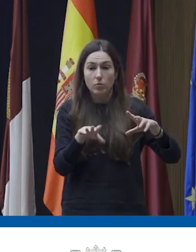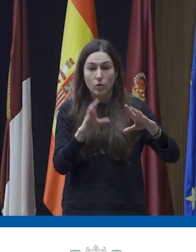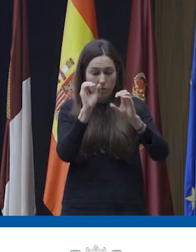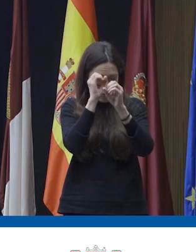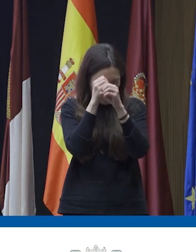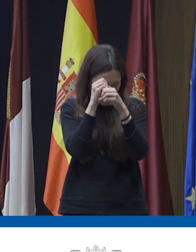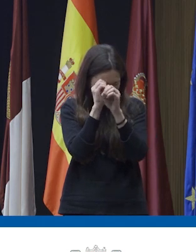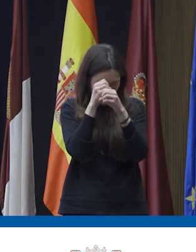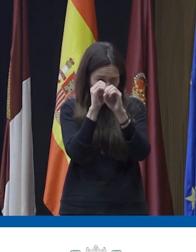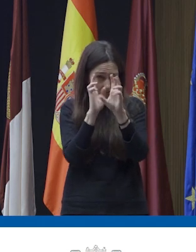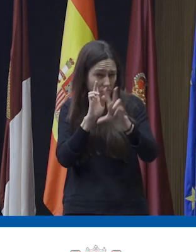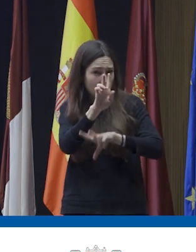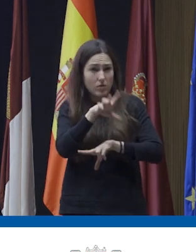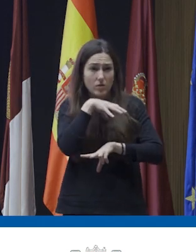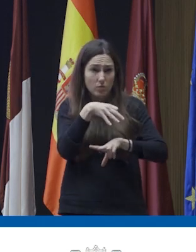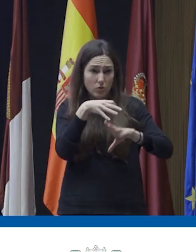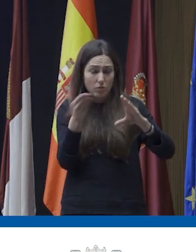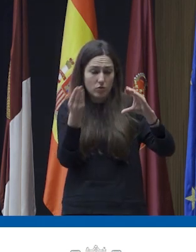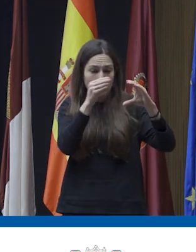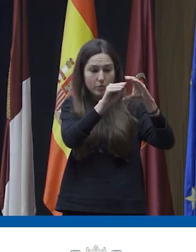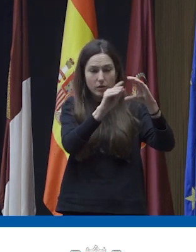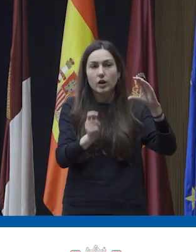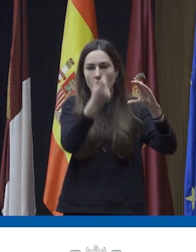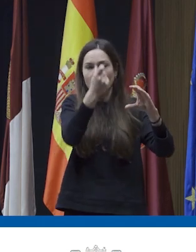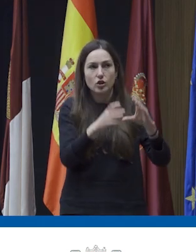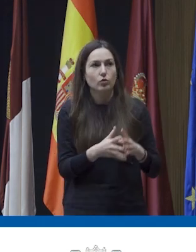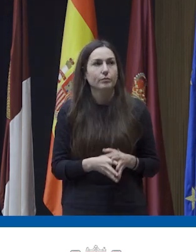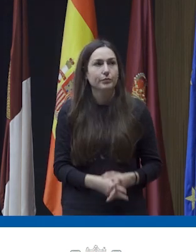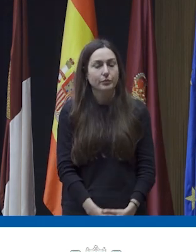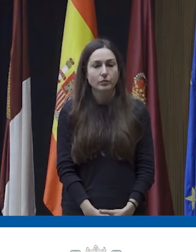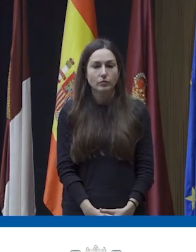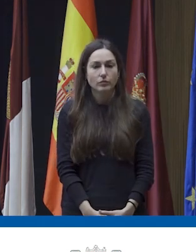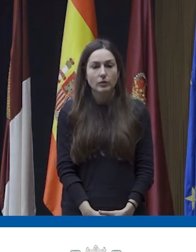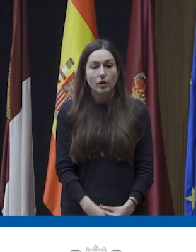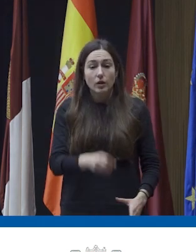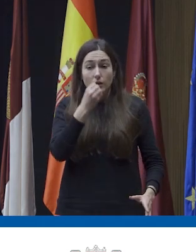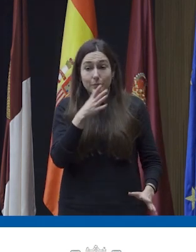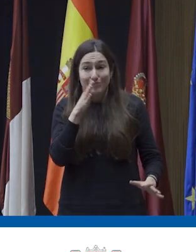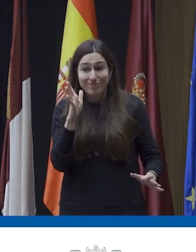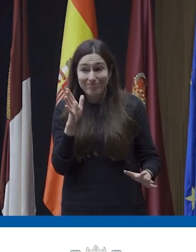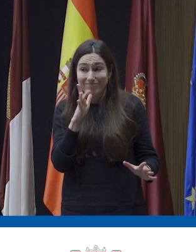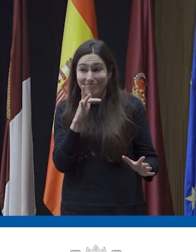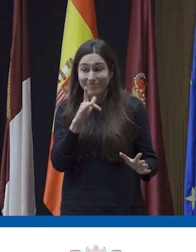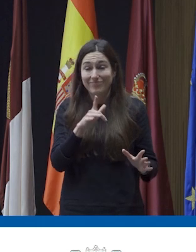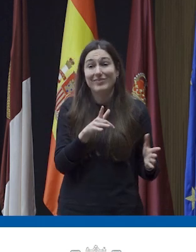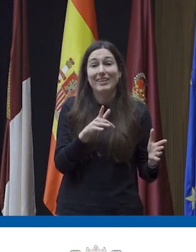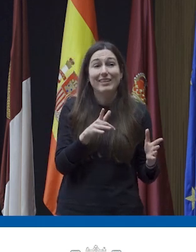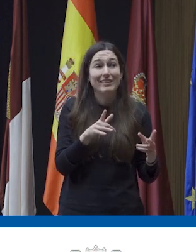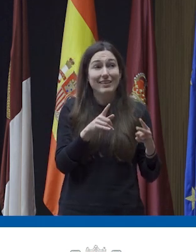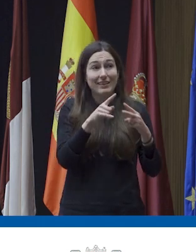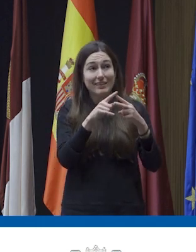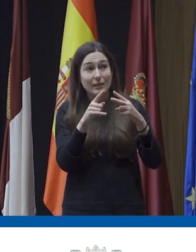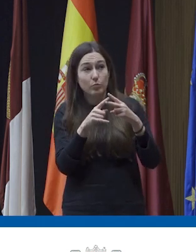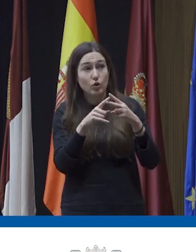del microscopio y realizar la implantación con éxito. Y bueno, ahora hablando de las lentes multifocales y de las EDOF,